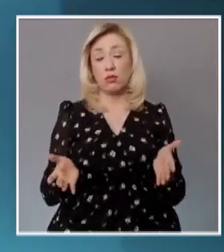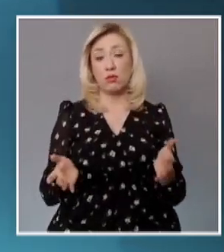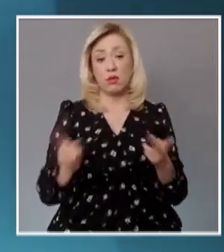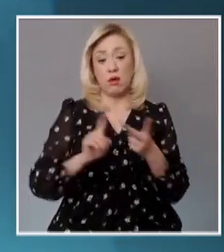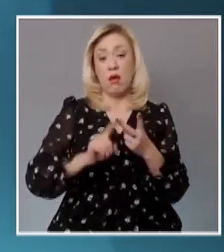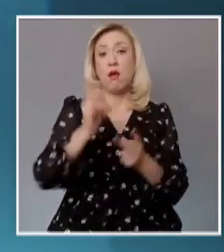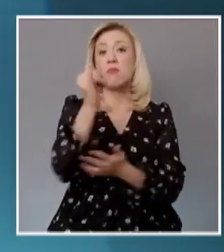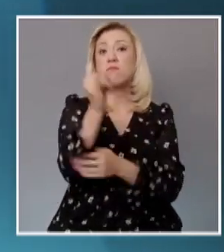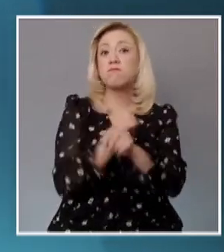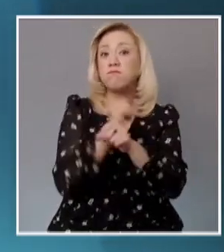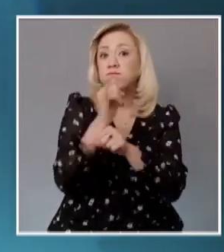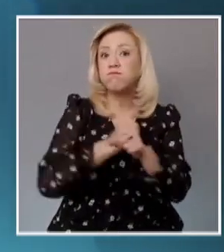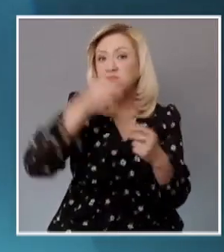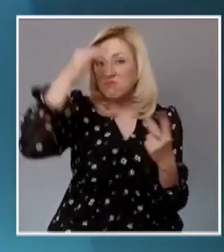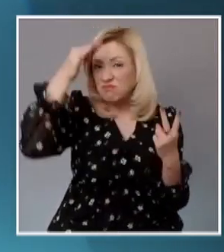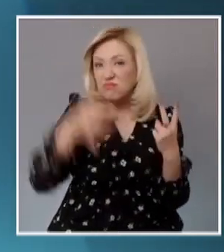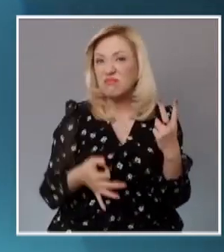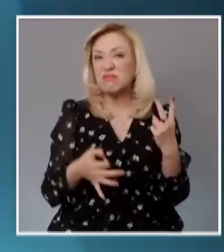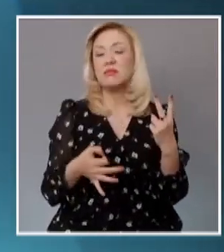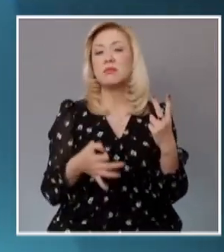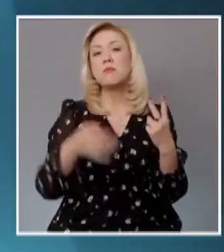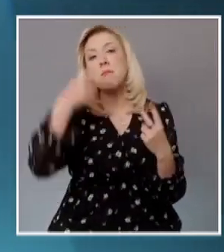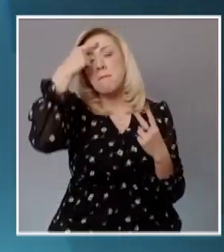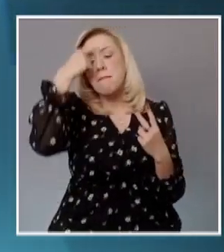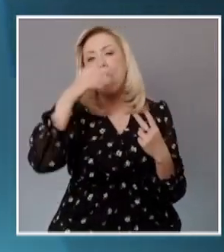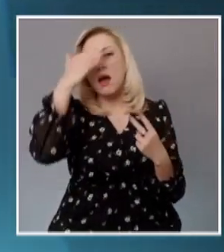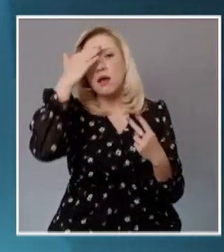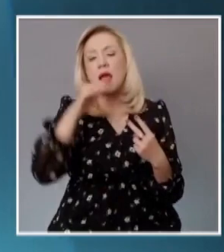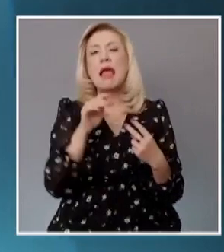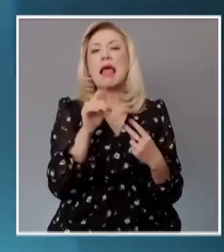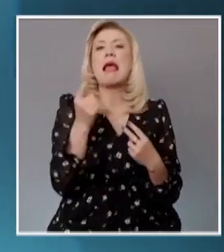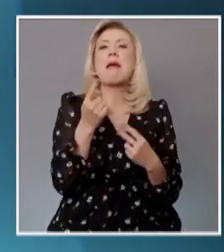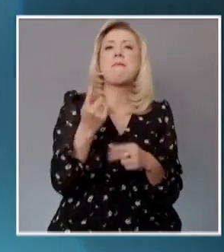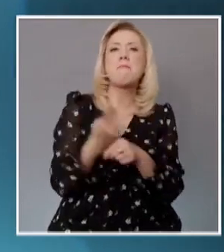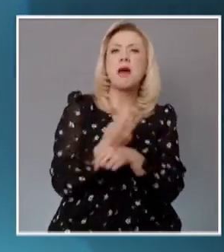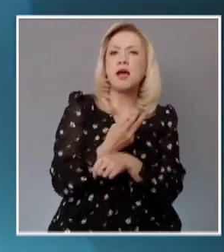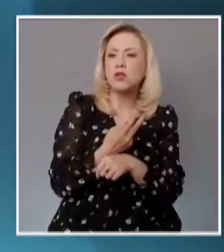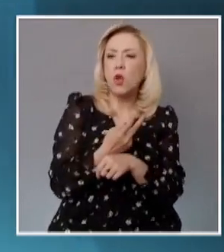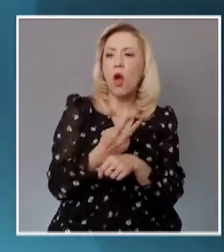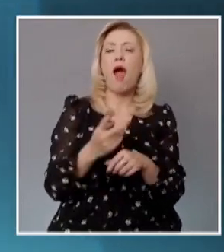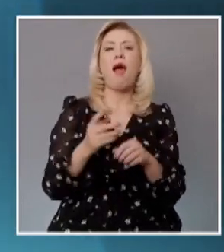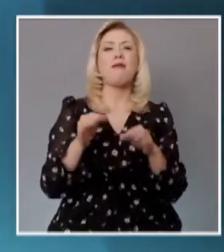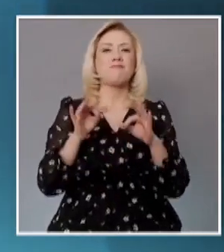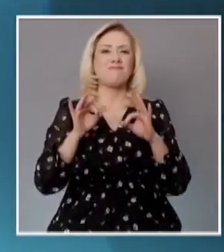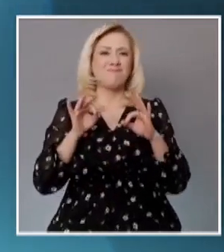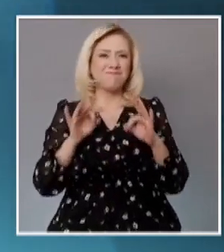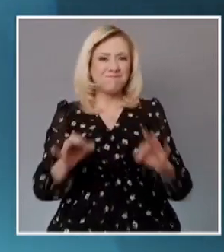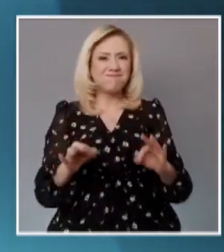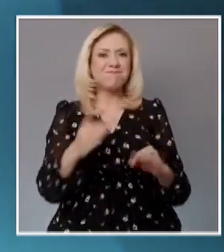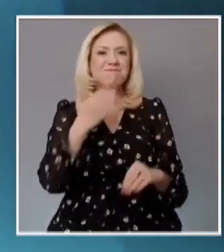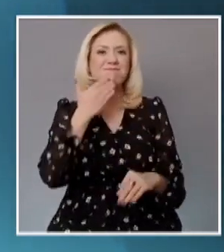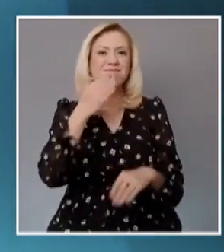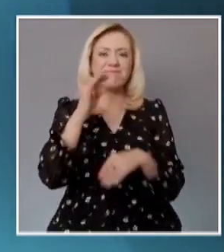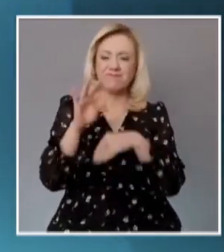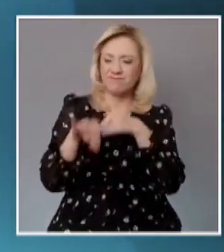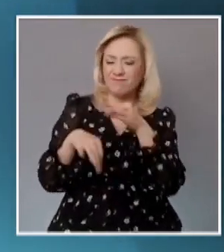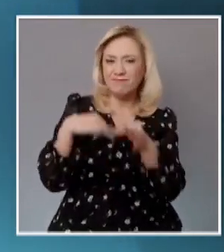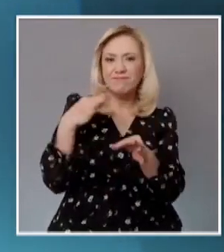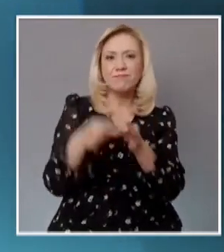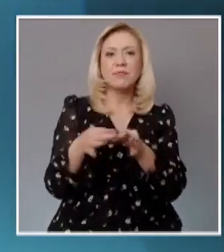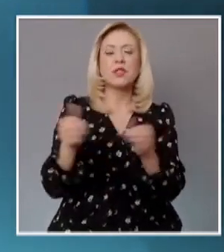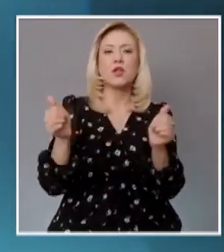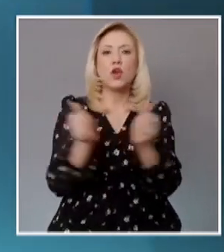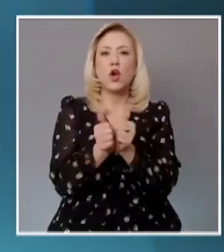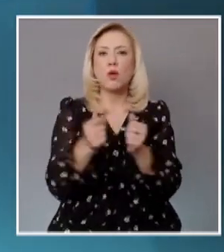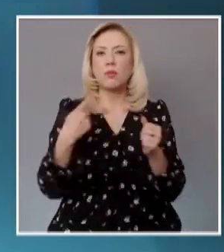hechos. Esto para esclarecerlos de manera satisfactoria, considerando las versiones y explicaciones de las víctimas, lo